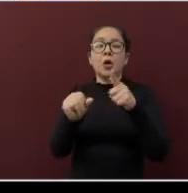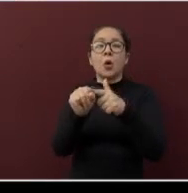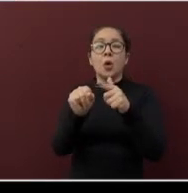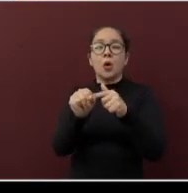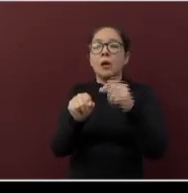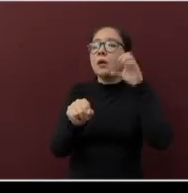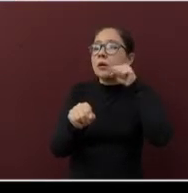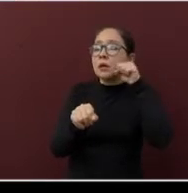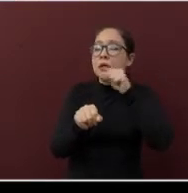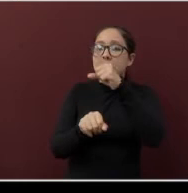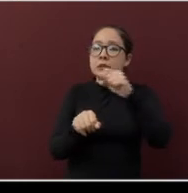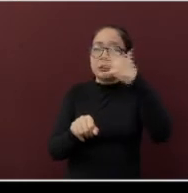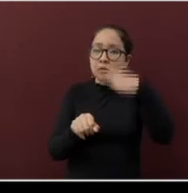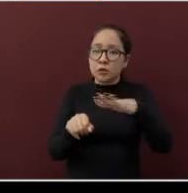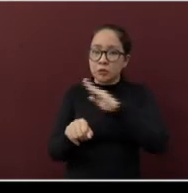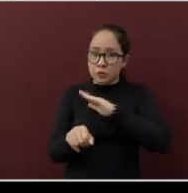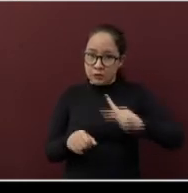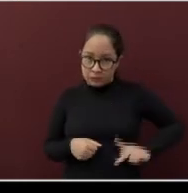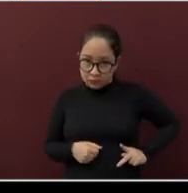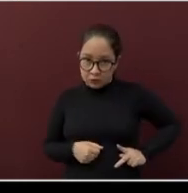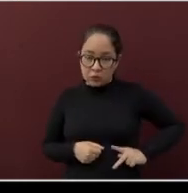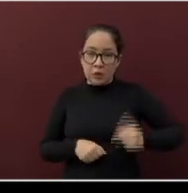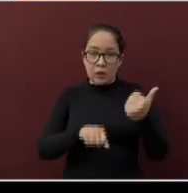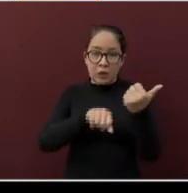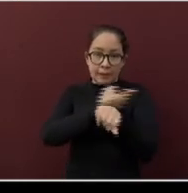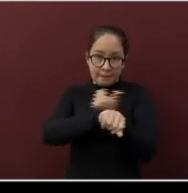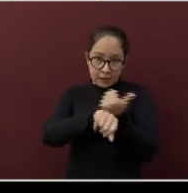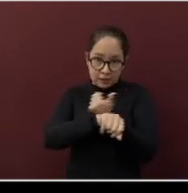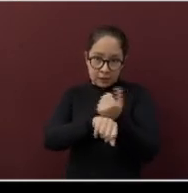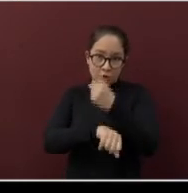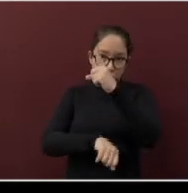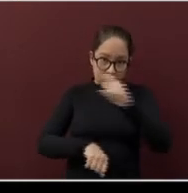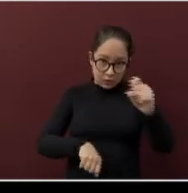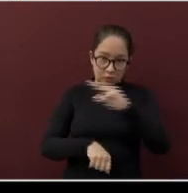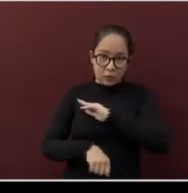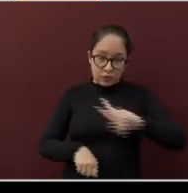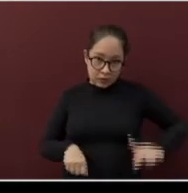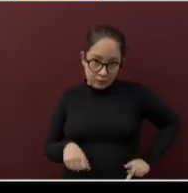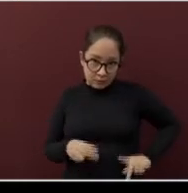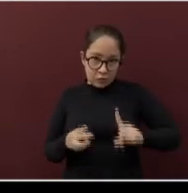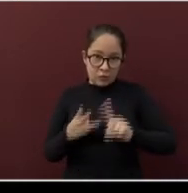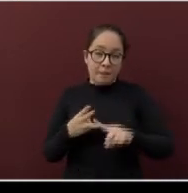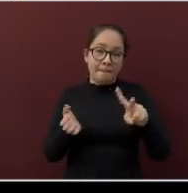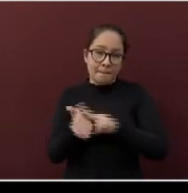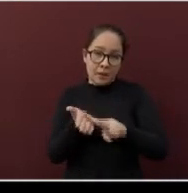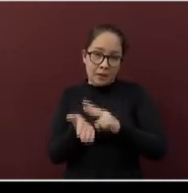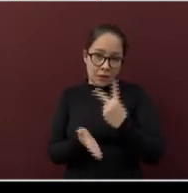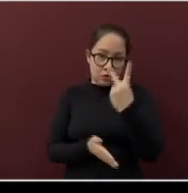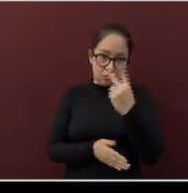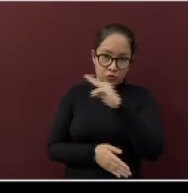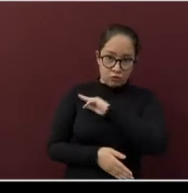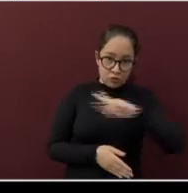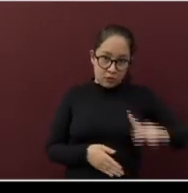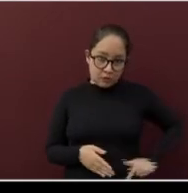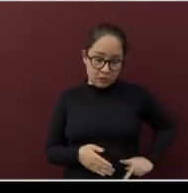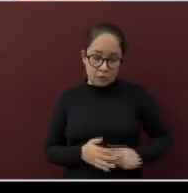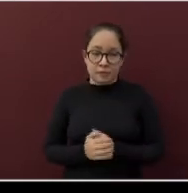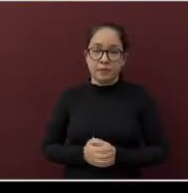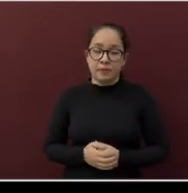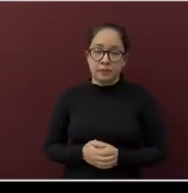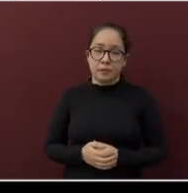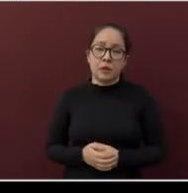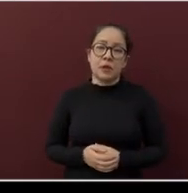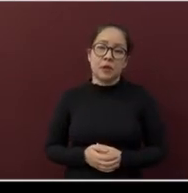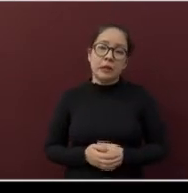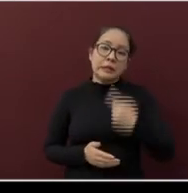municipios en amarillo tenemos 100 municipios y en verde estarán dos municipios el 25 de